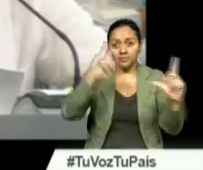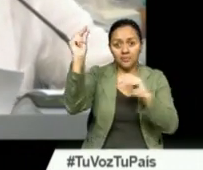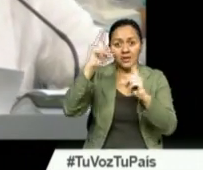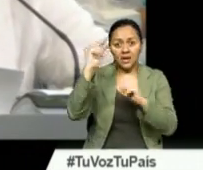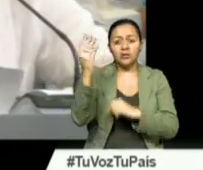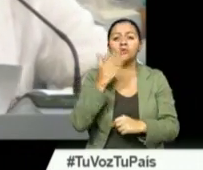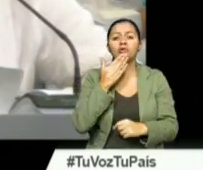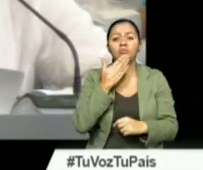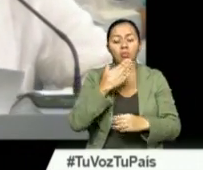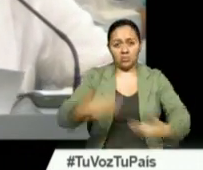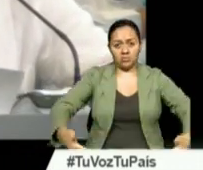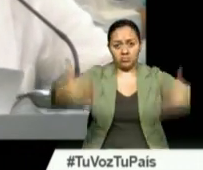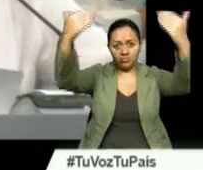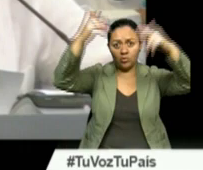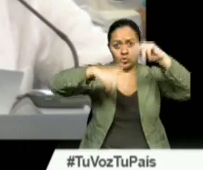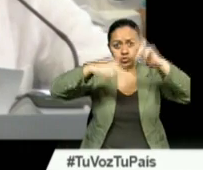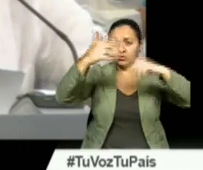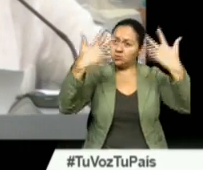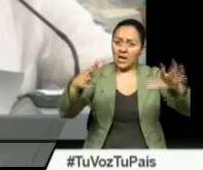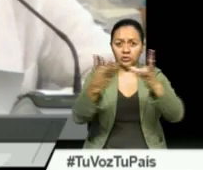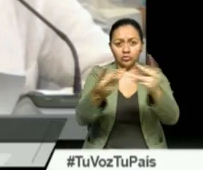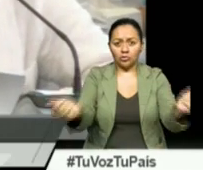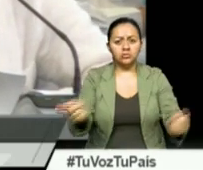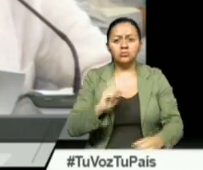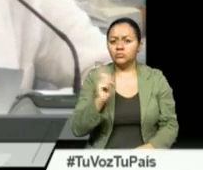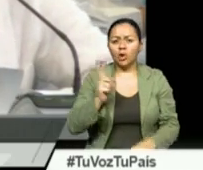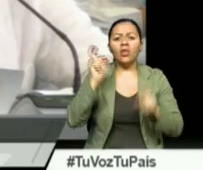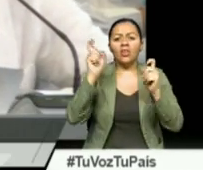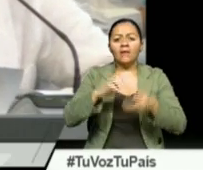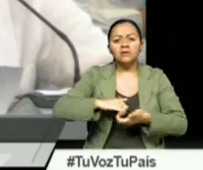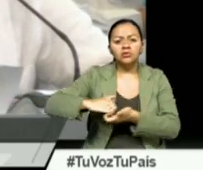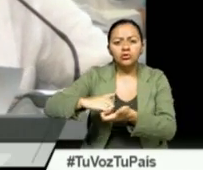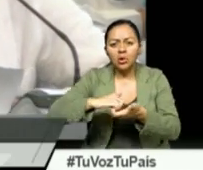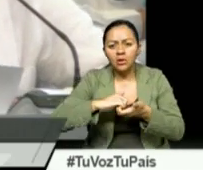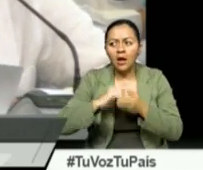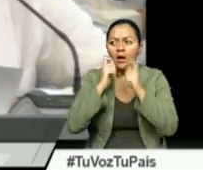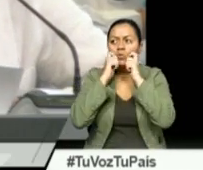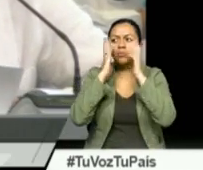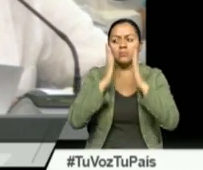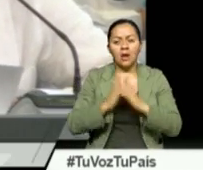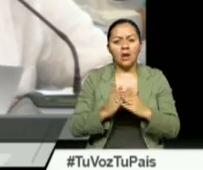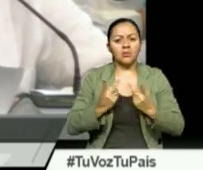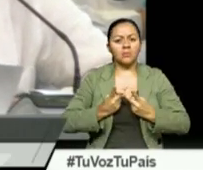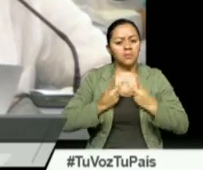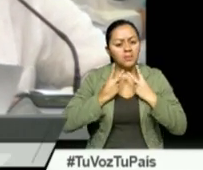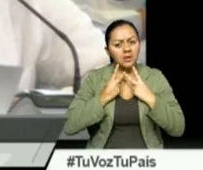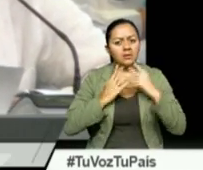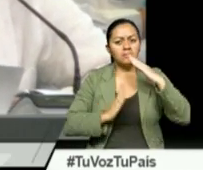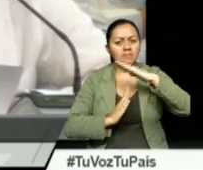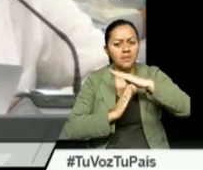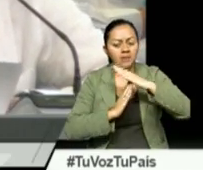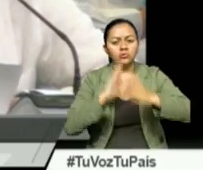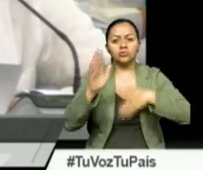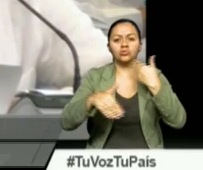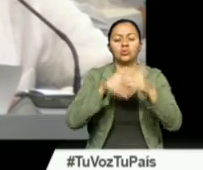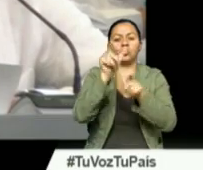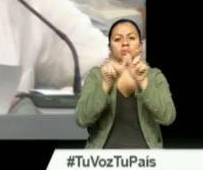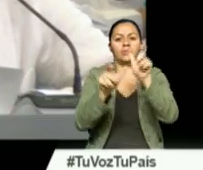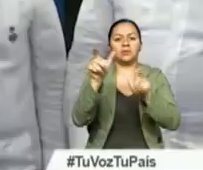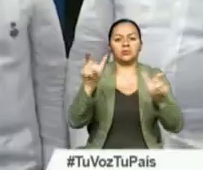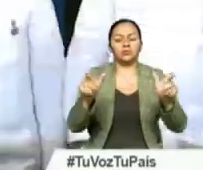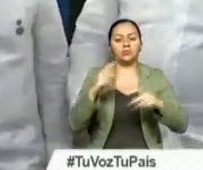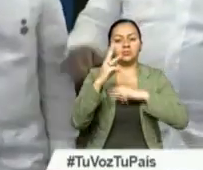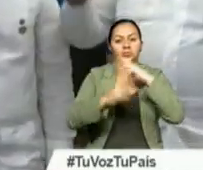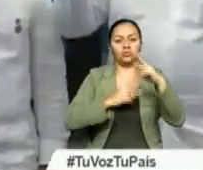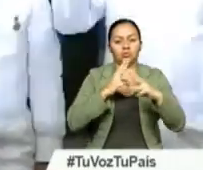fronteras, es solidaridad, es humanidad y crear condiciones de bienestar y paz para todos los habitantes del